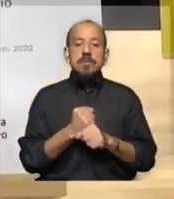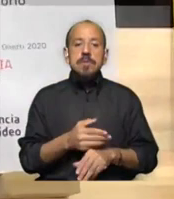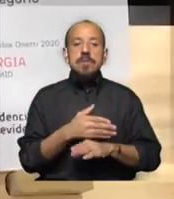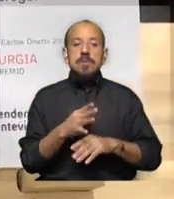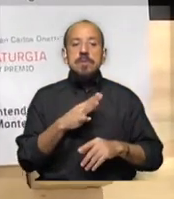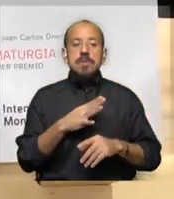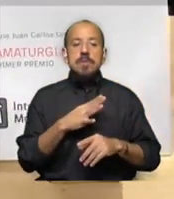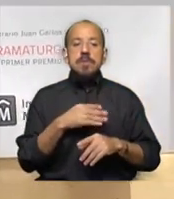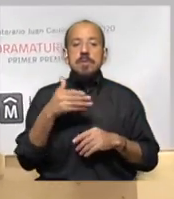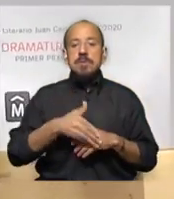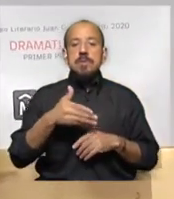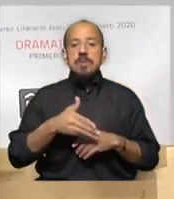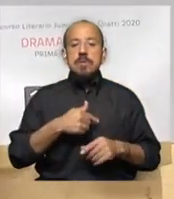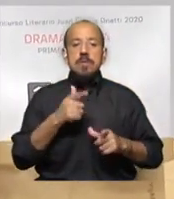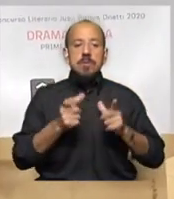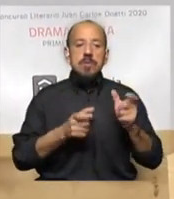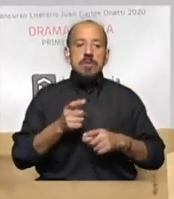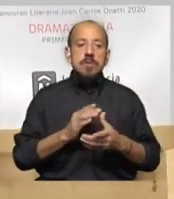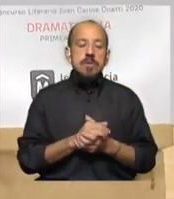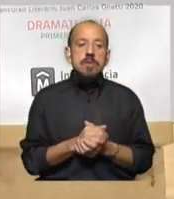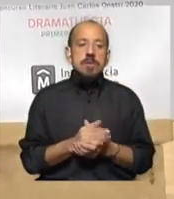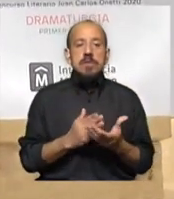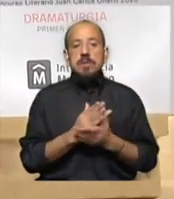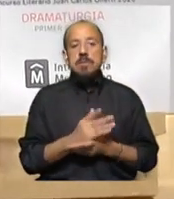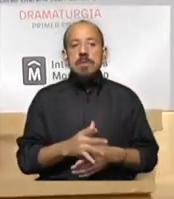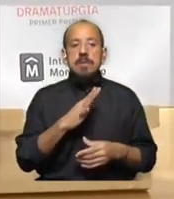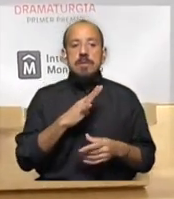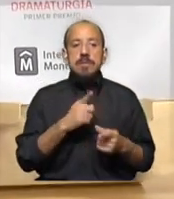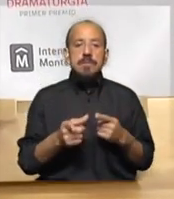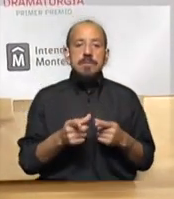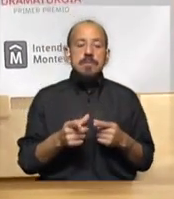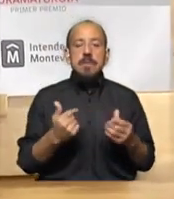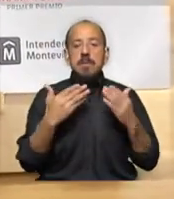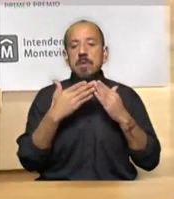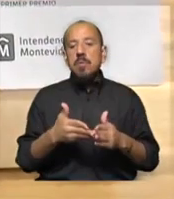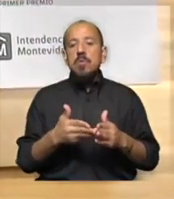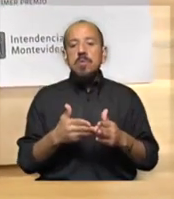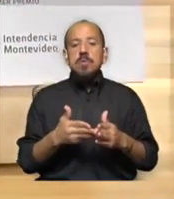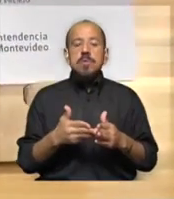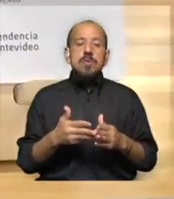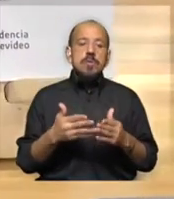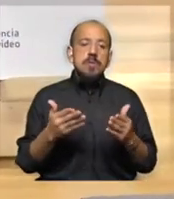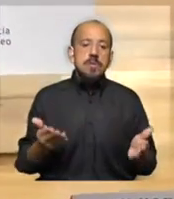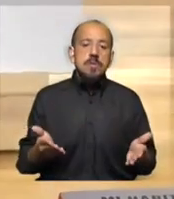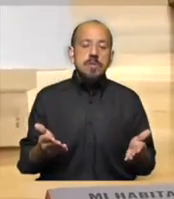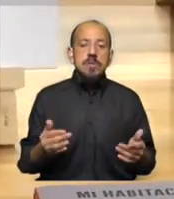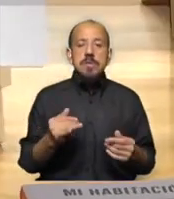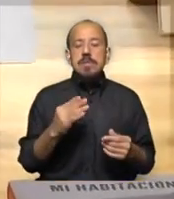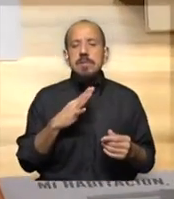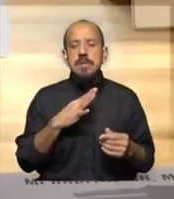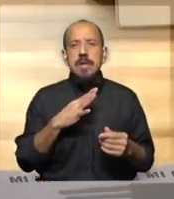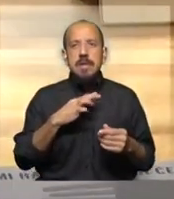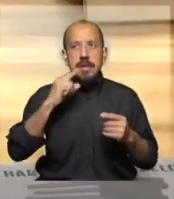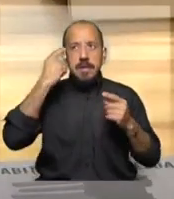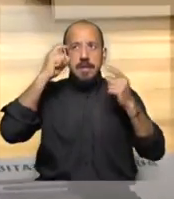hay participación del público siempre siempre hay preguntas comentarios y sobre todo ideas